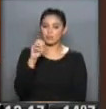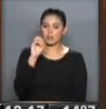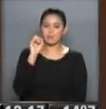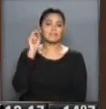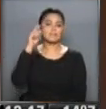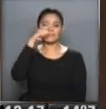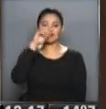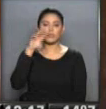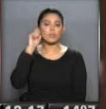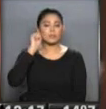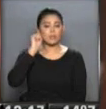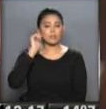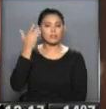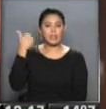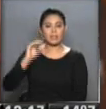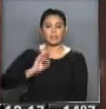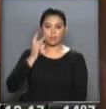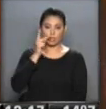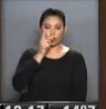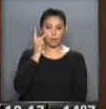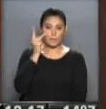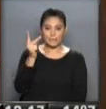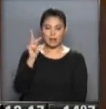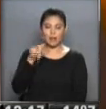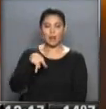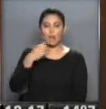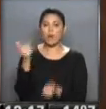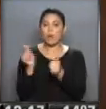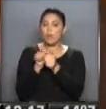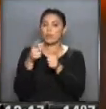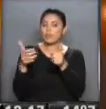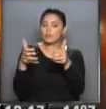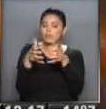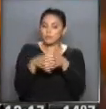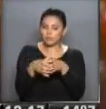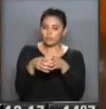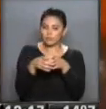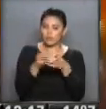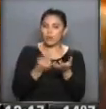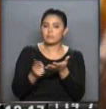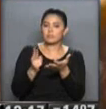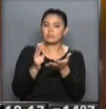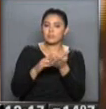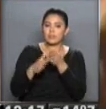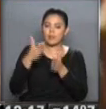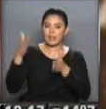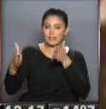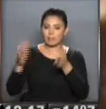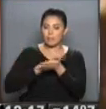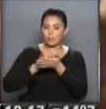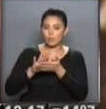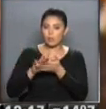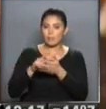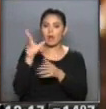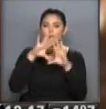quien ya en el año 2000 había estado junto con Robbie Krieger y con el cantante de The Cult, con Ian Astbury, en una nueva faceta, visitando distintos